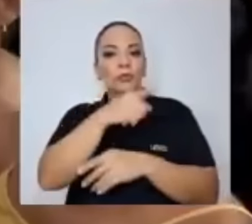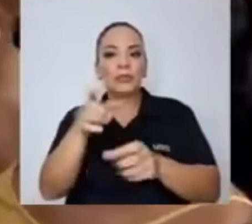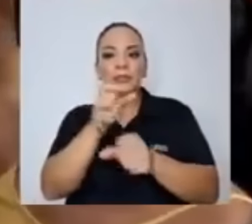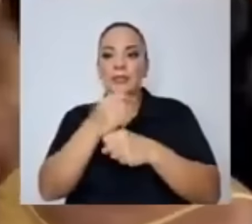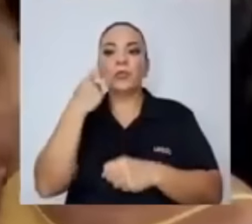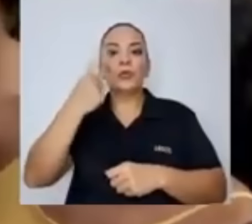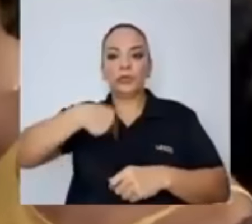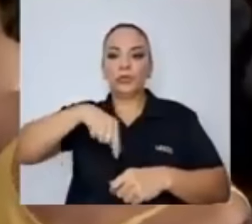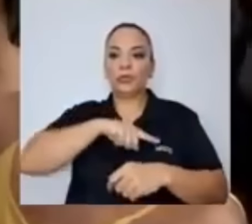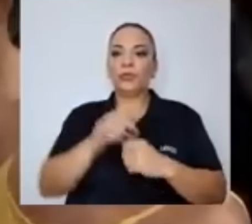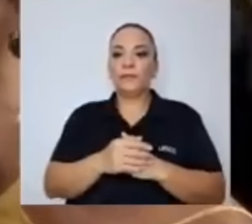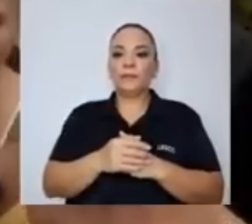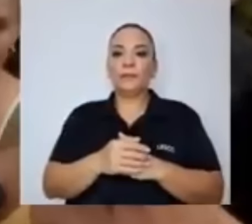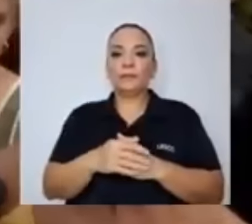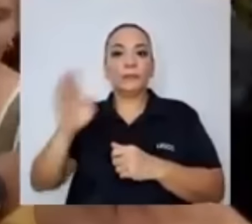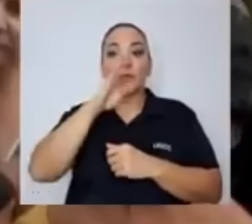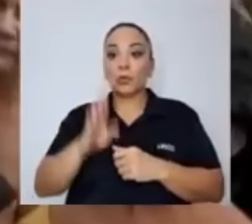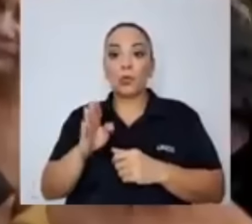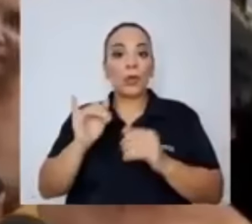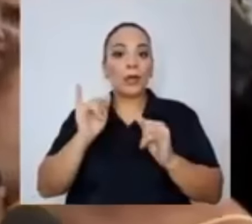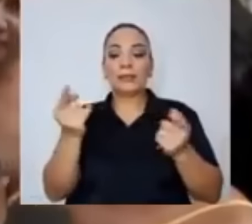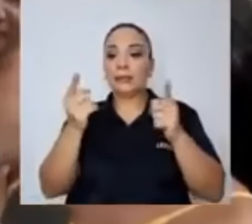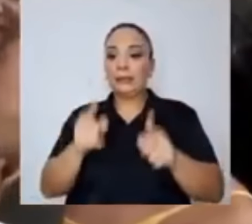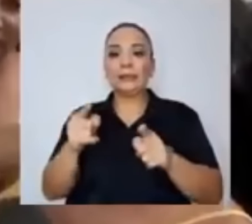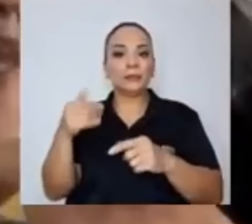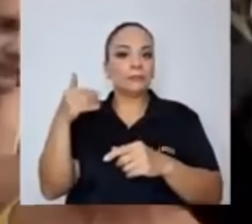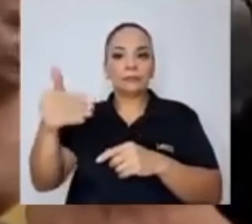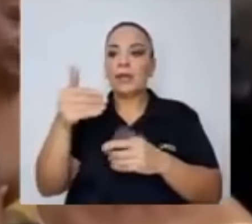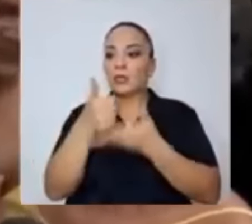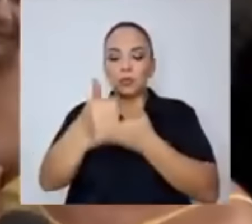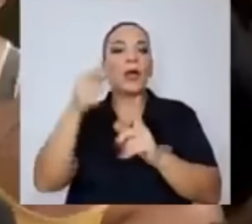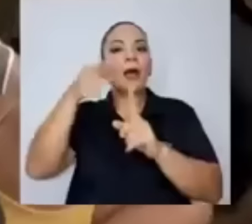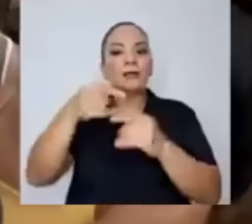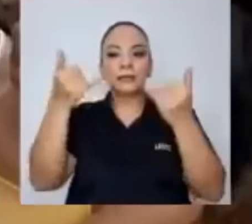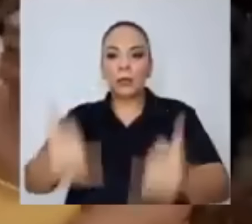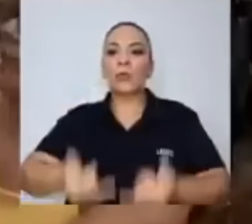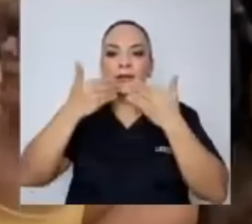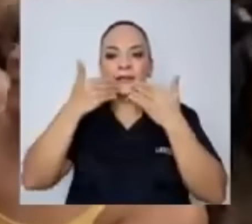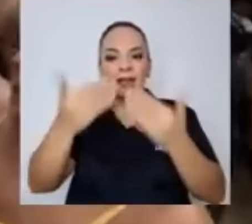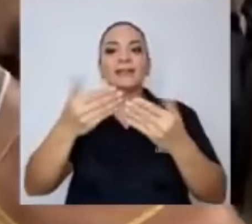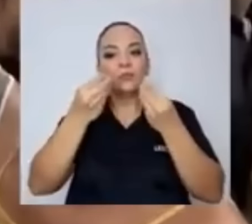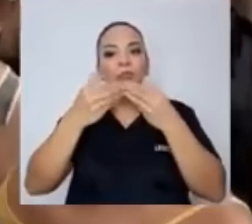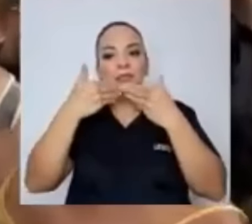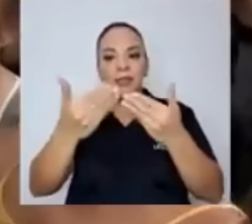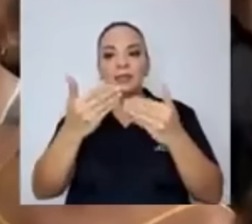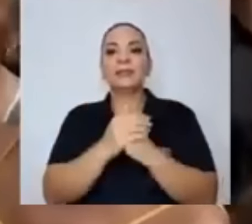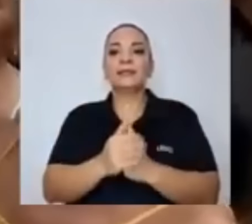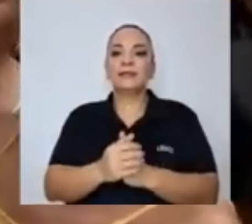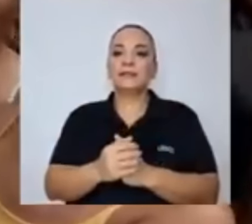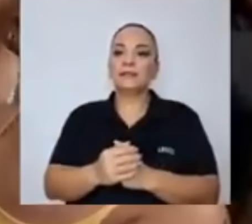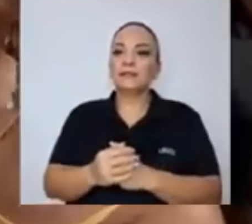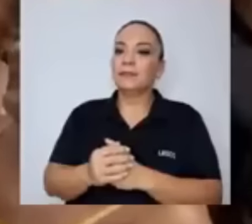por nosotros. Esto nunca lo hemos tenido, nunca, hasta ahora. Gracias, sí, muchas gracias. Voy a hacer una